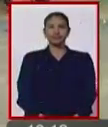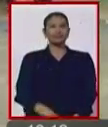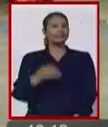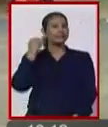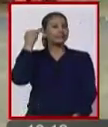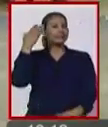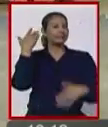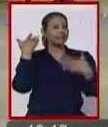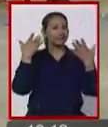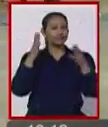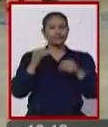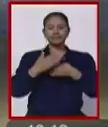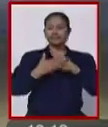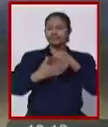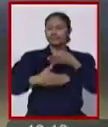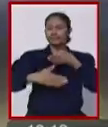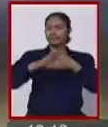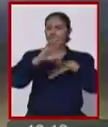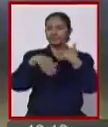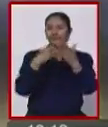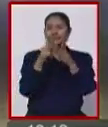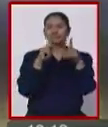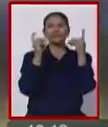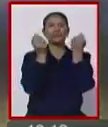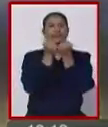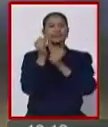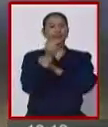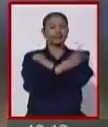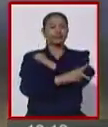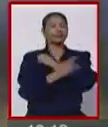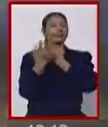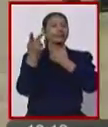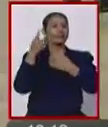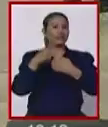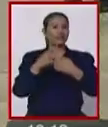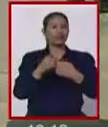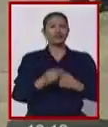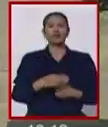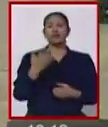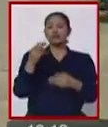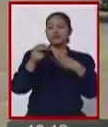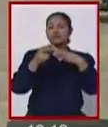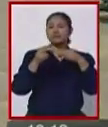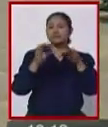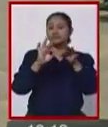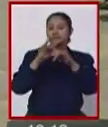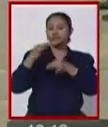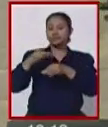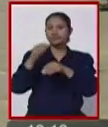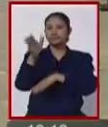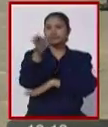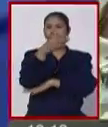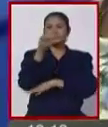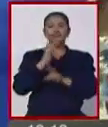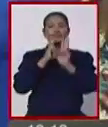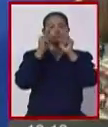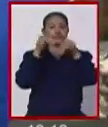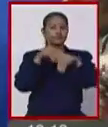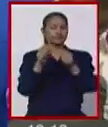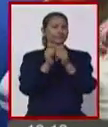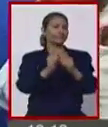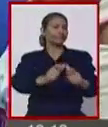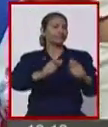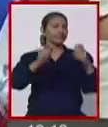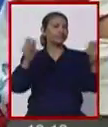La iniciativa ya está en marcha y todos los departamentos del país van a participar para la construcción de la bandera del mar